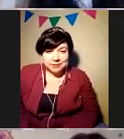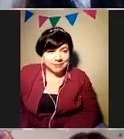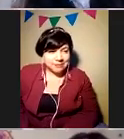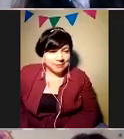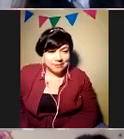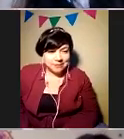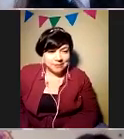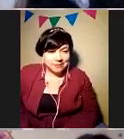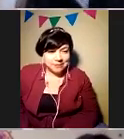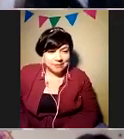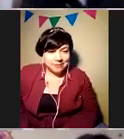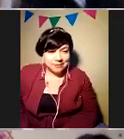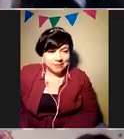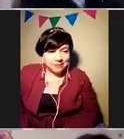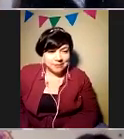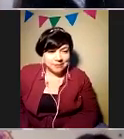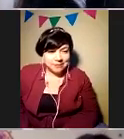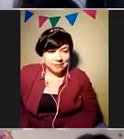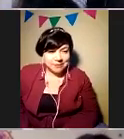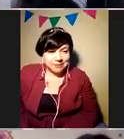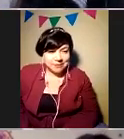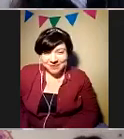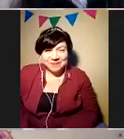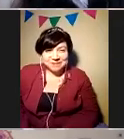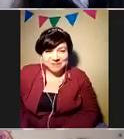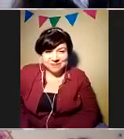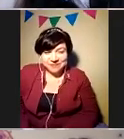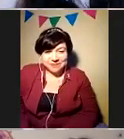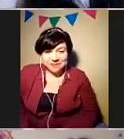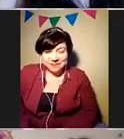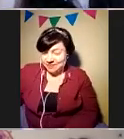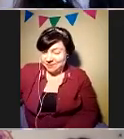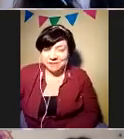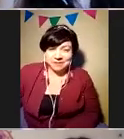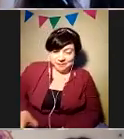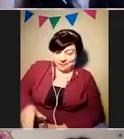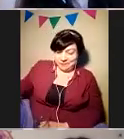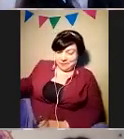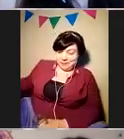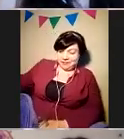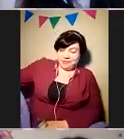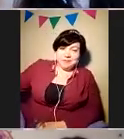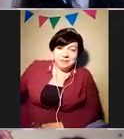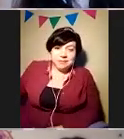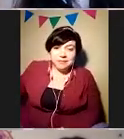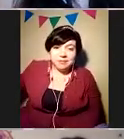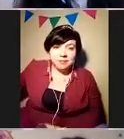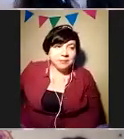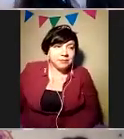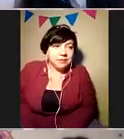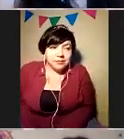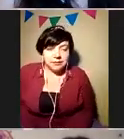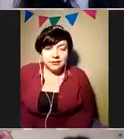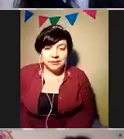muy entretenido. Y bueno, te queríamos preguntar también. ¿Cómo nació Elfa? ¿Cuánto tiempo llevas con este proyecto?